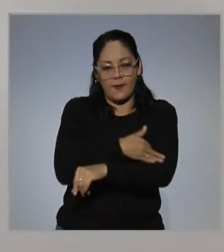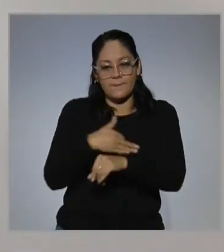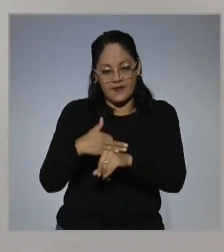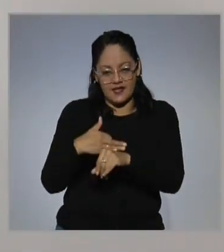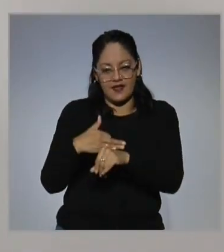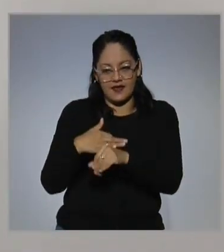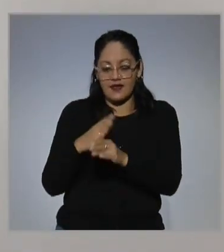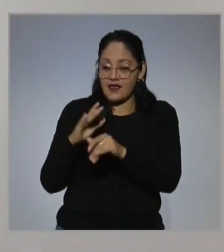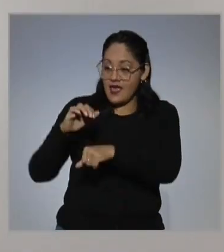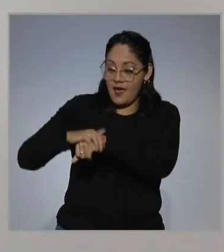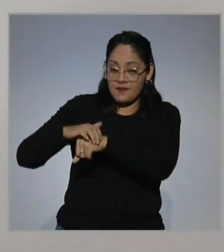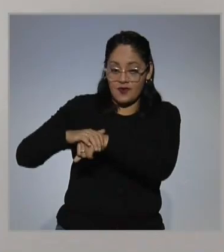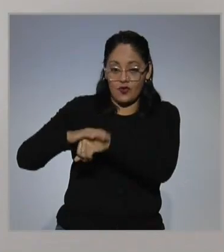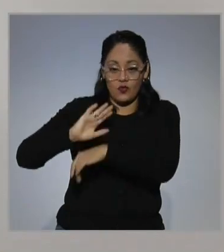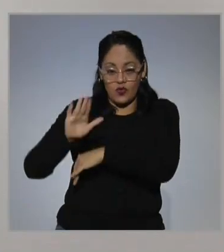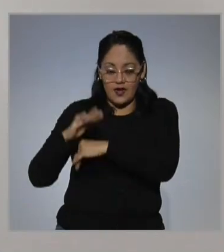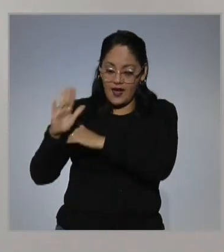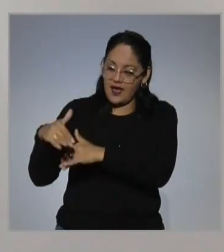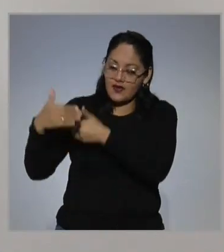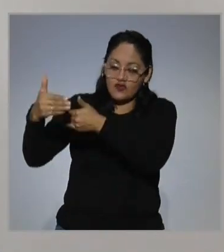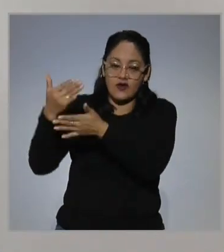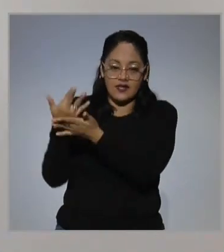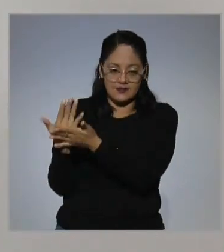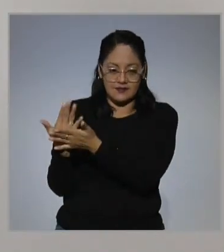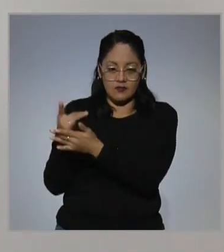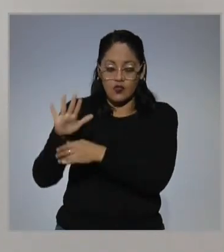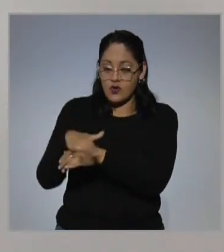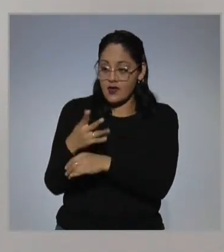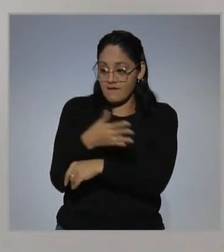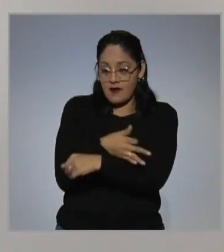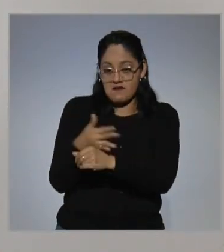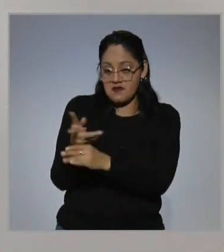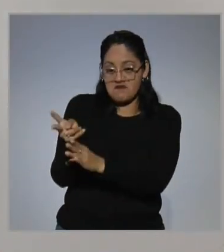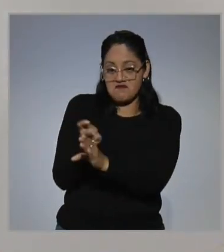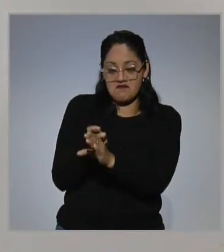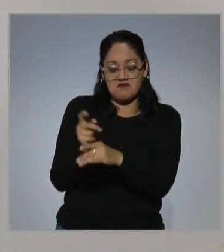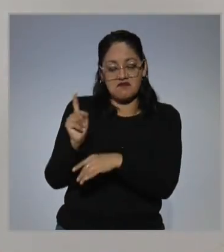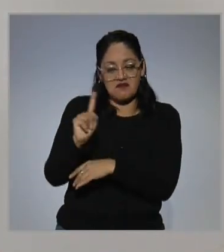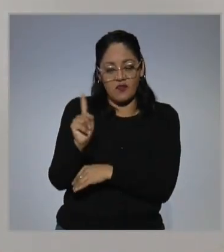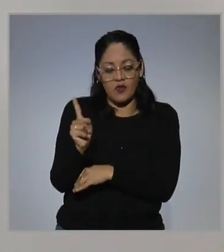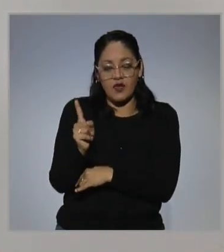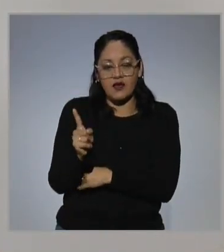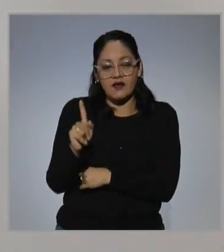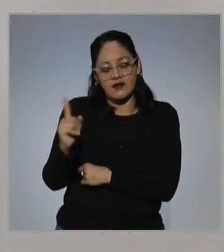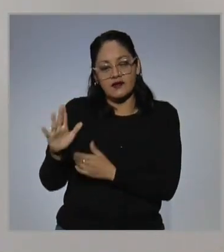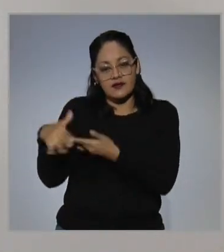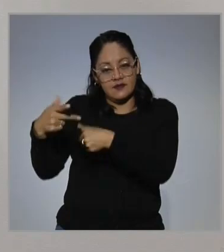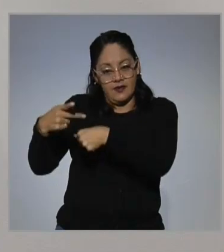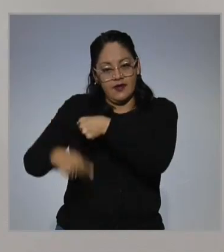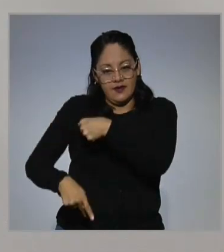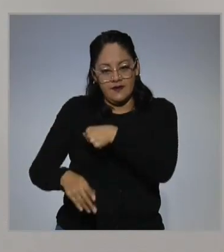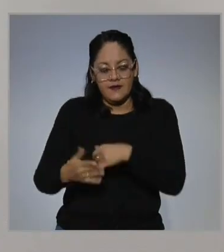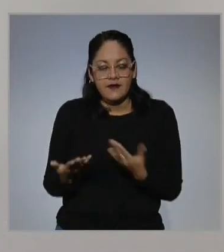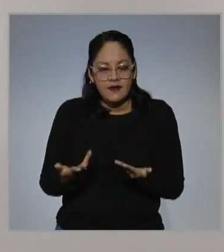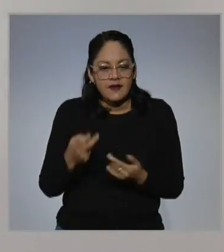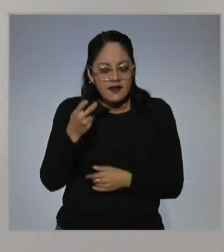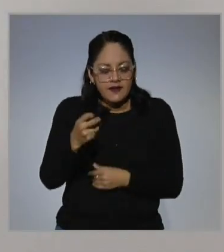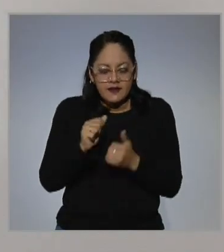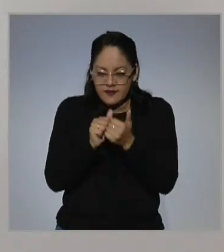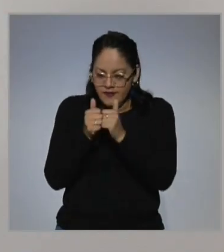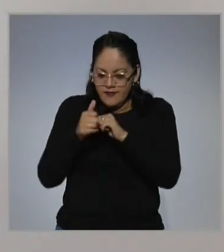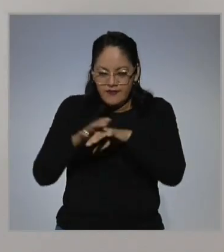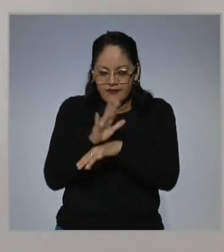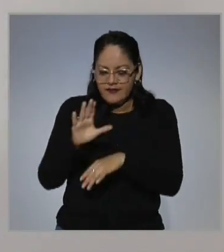y, digamos, el amigo muerto se queda fuera porque al no ser parte de la familia es potencialmente peligroso. En esa transformación que